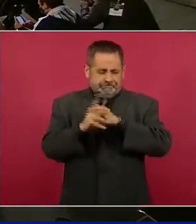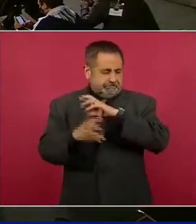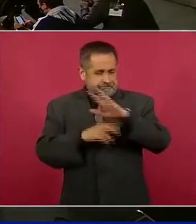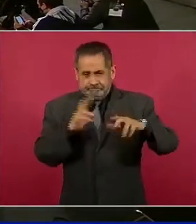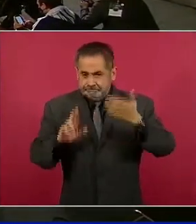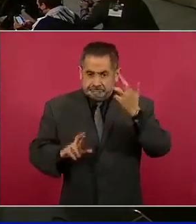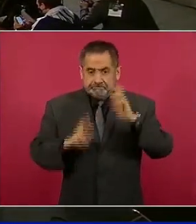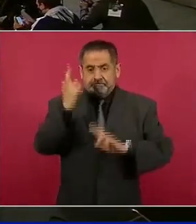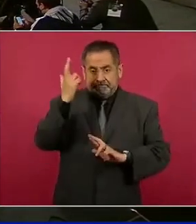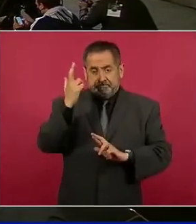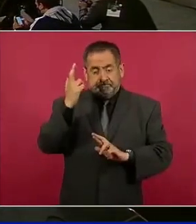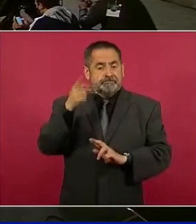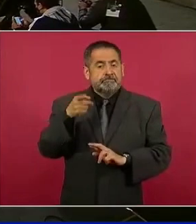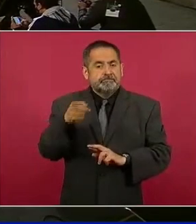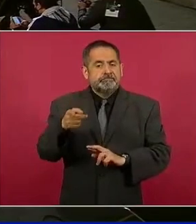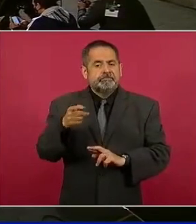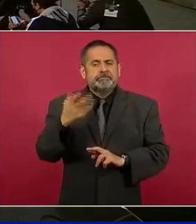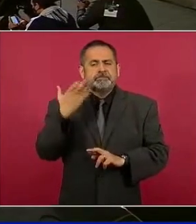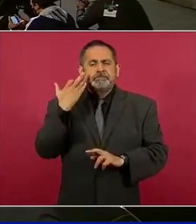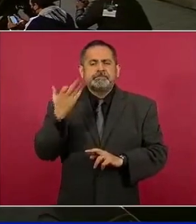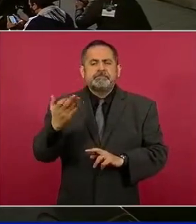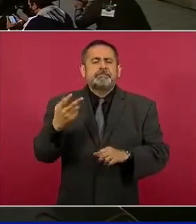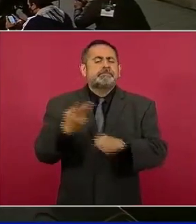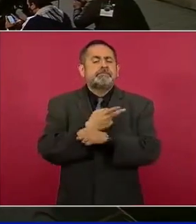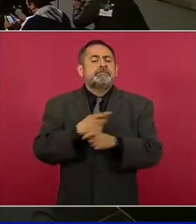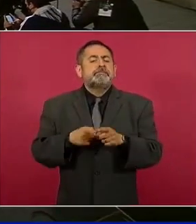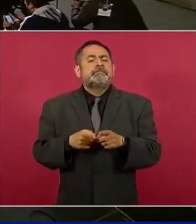y ese